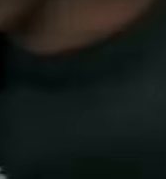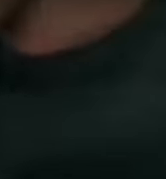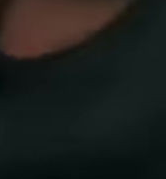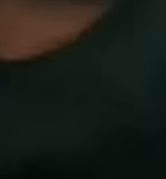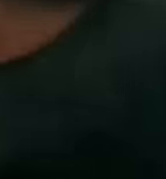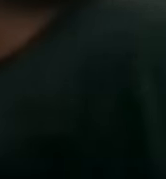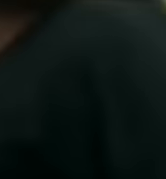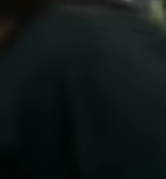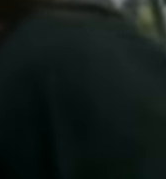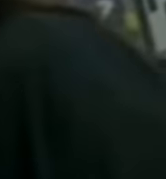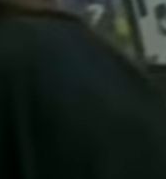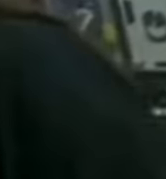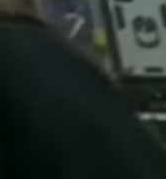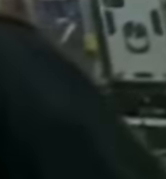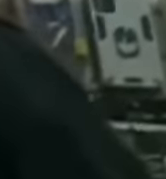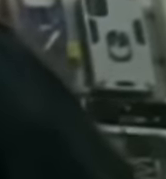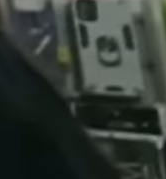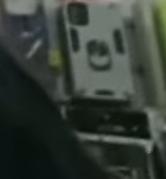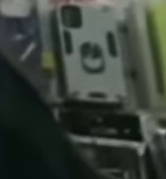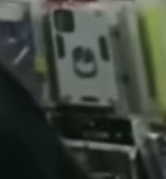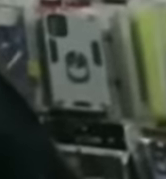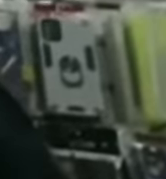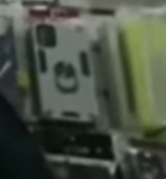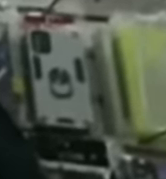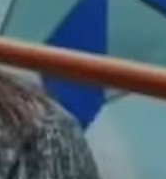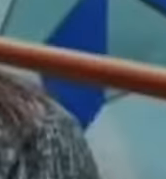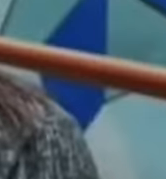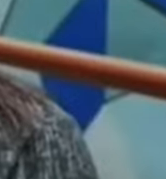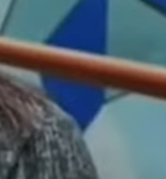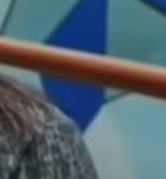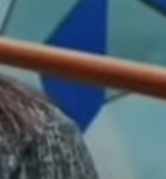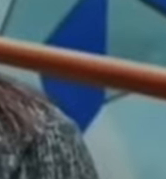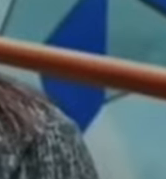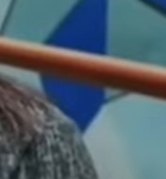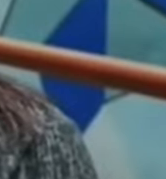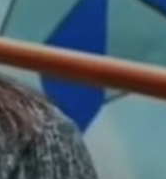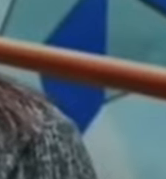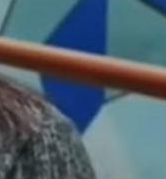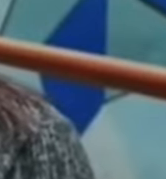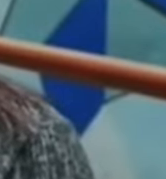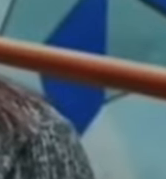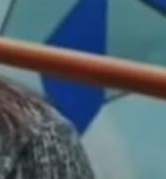empanada, nadie sabe el sacrificio que tú haces. Y de repente a lo mejor tú dices, ¿y